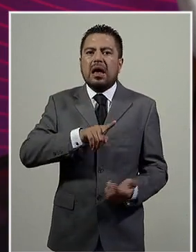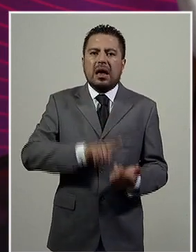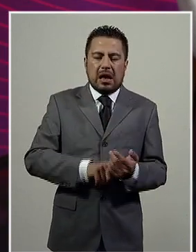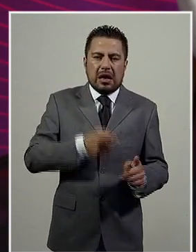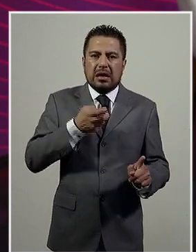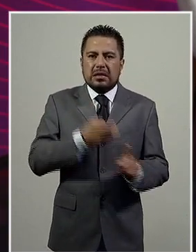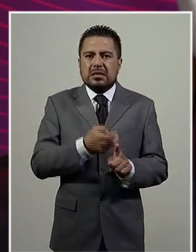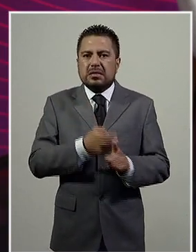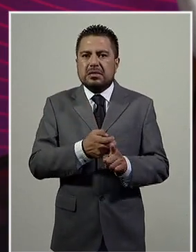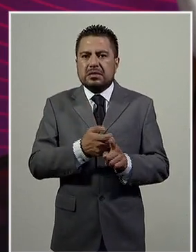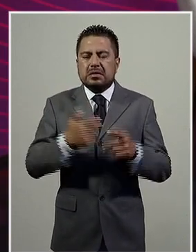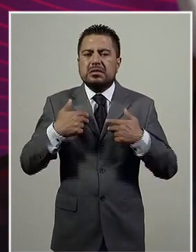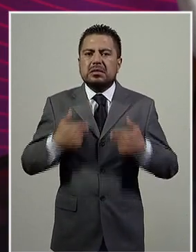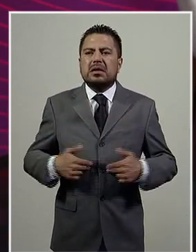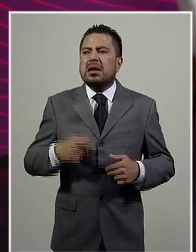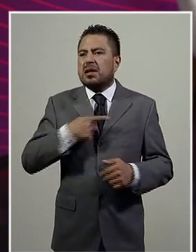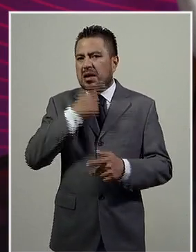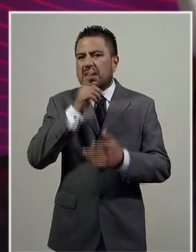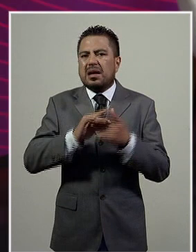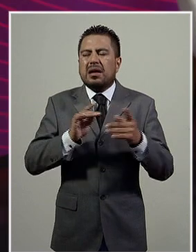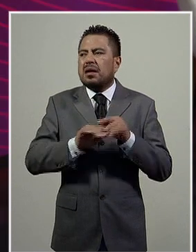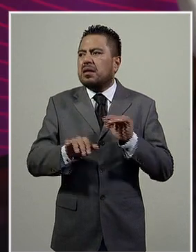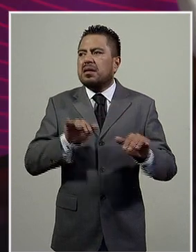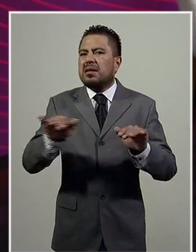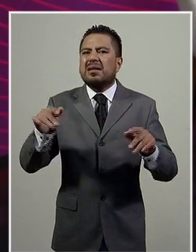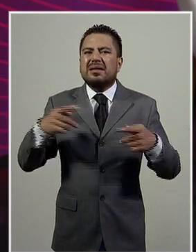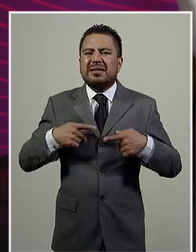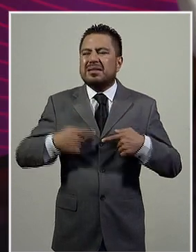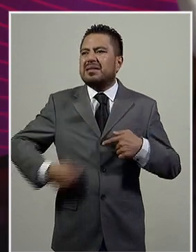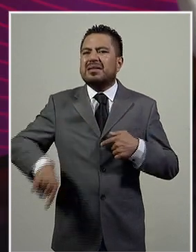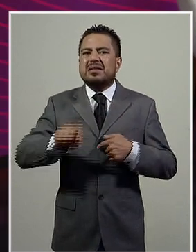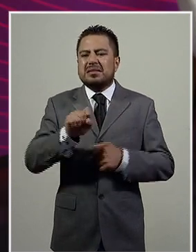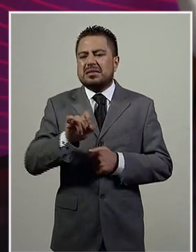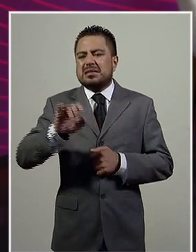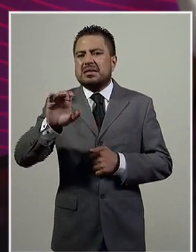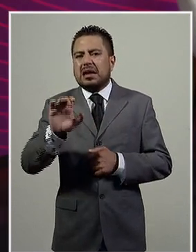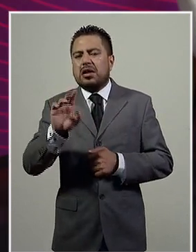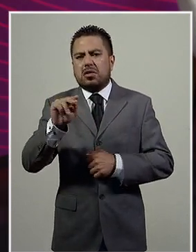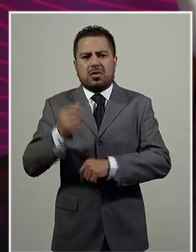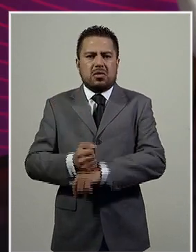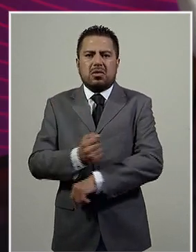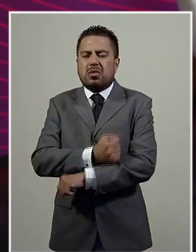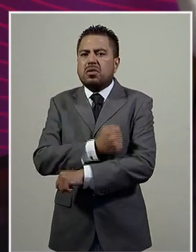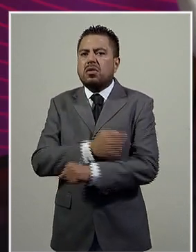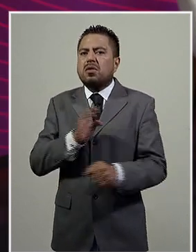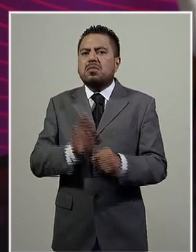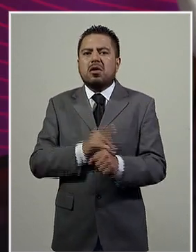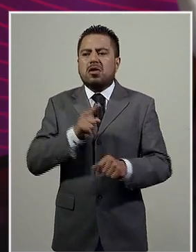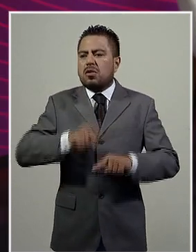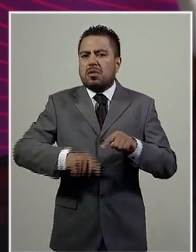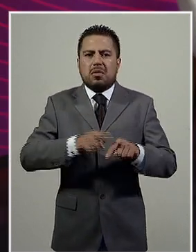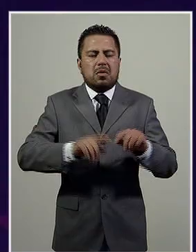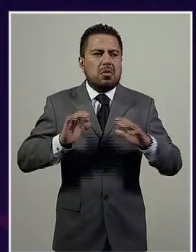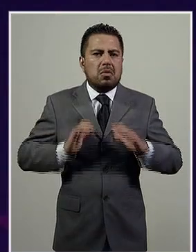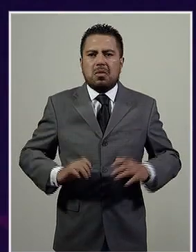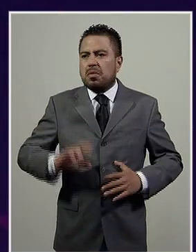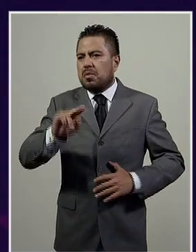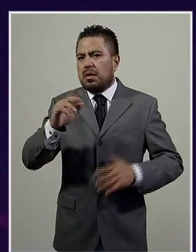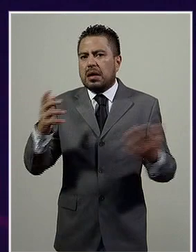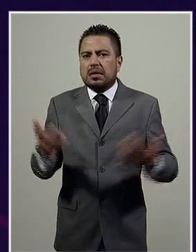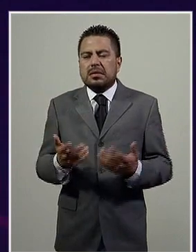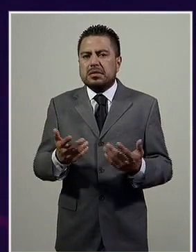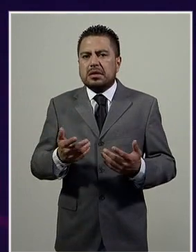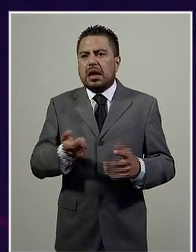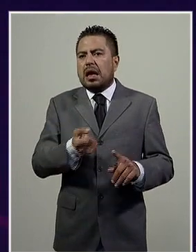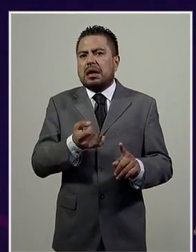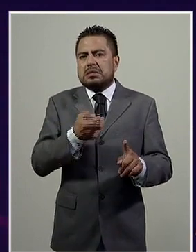Del ser. Yo les comentaba a los chicos, por ejemplo, que un sikh no se tatuaría, ¿no? Porque no va a modificar su cuerpo, porque pues